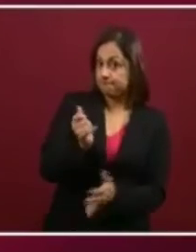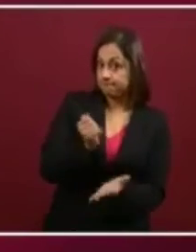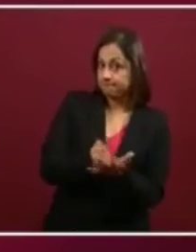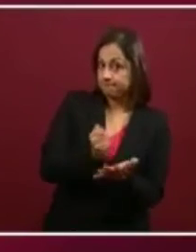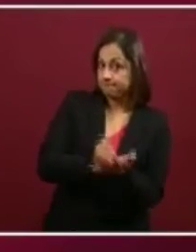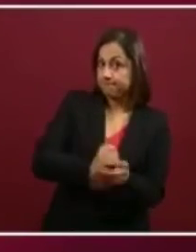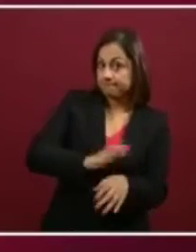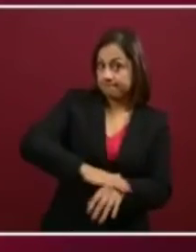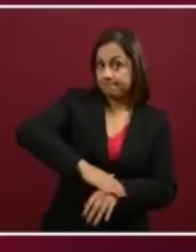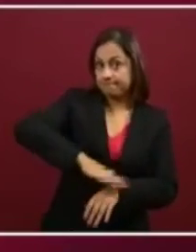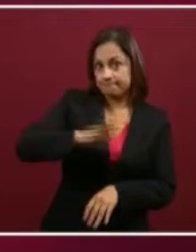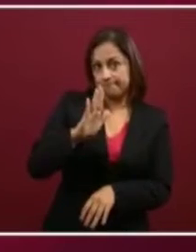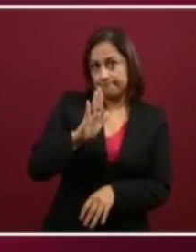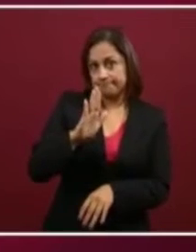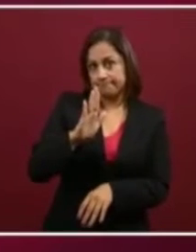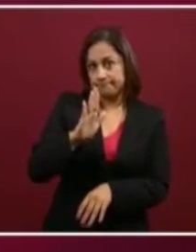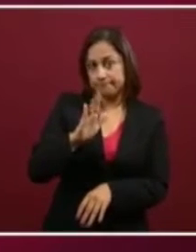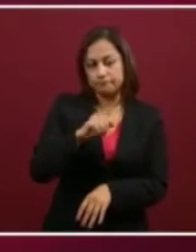más.